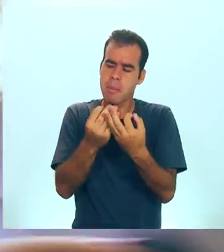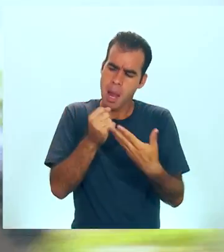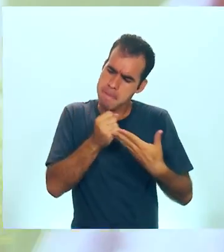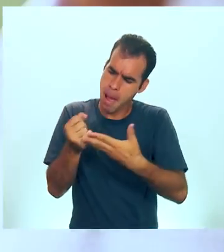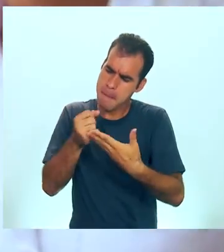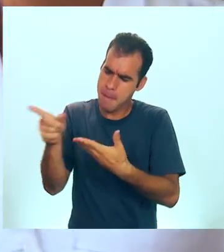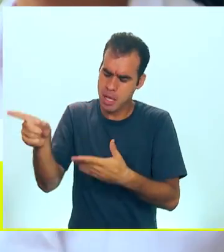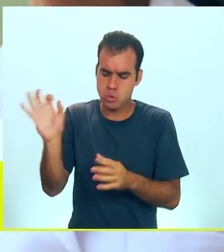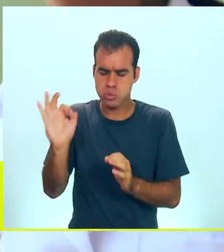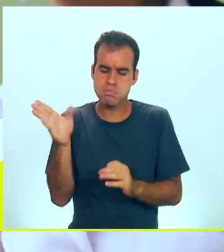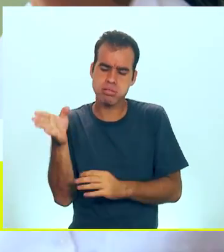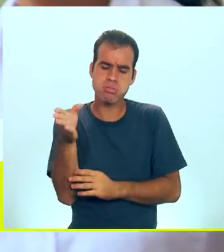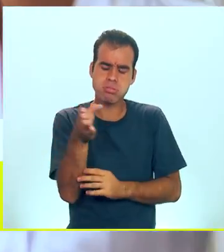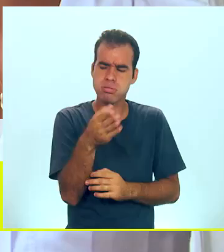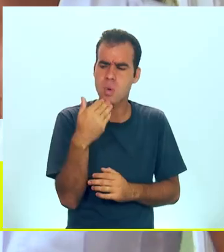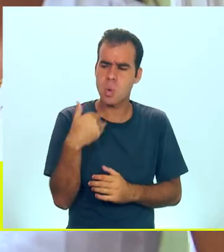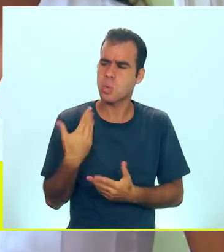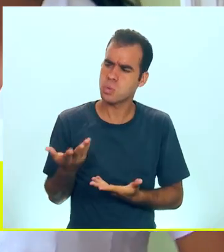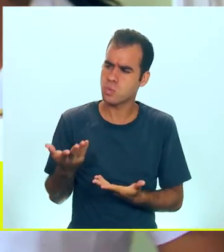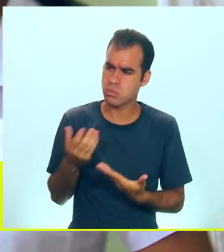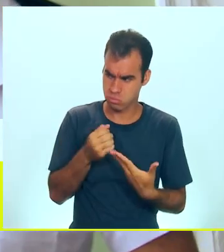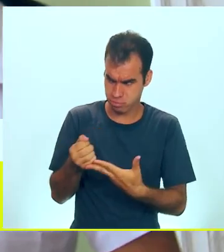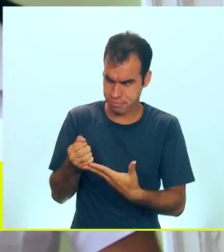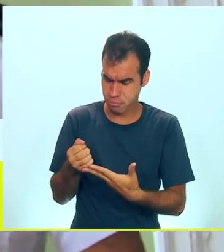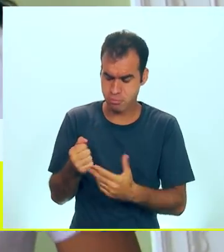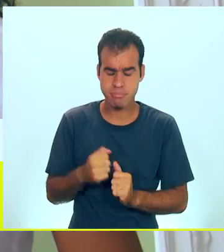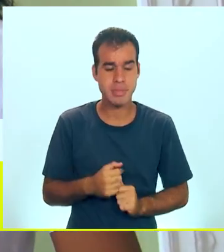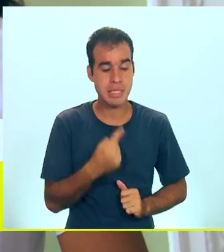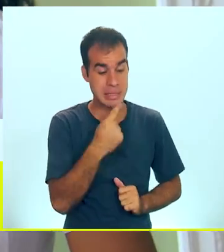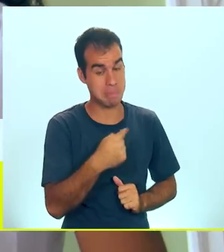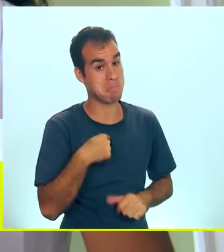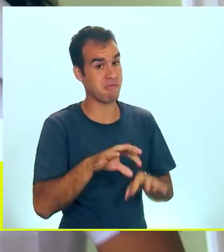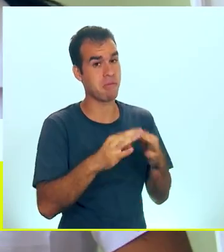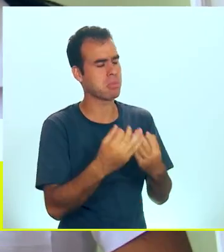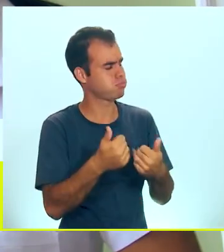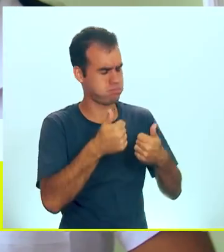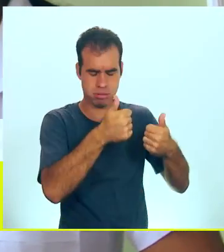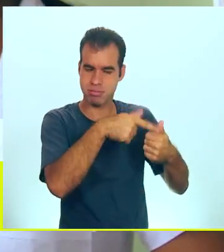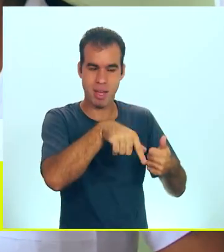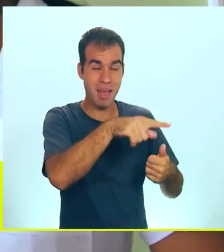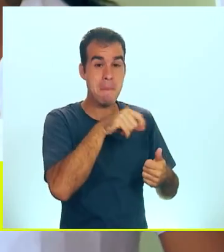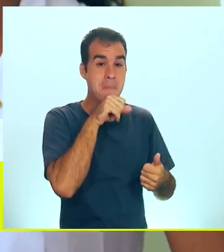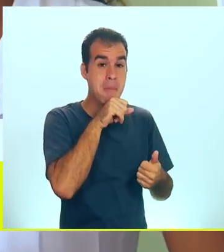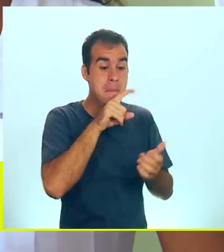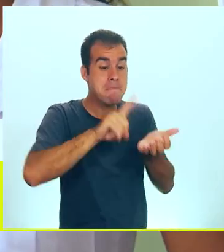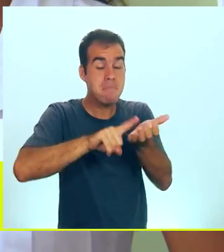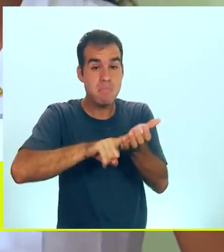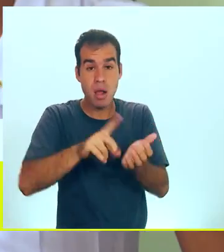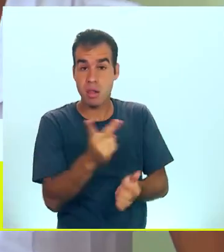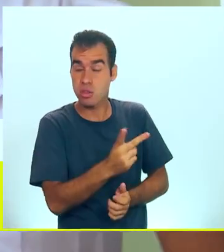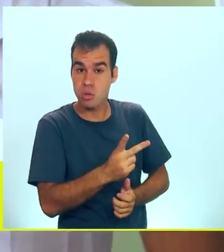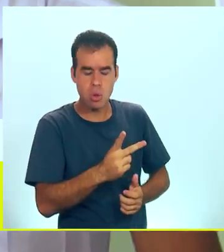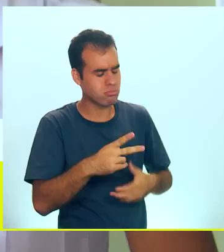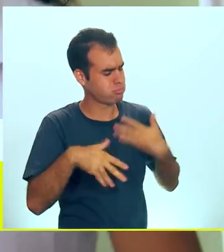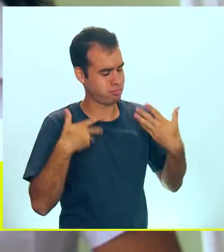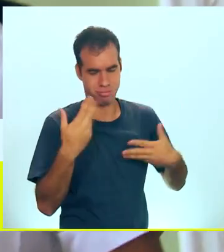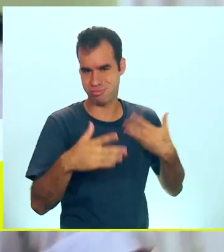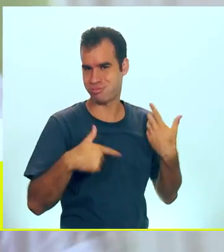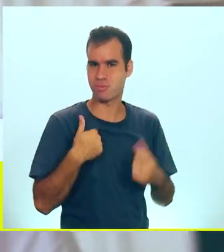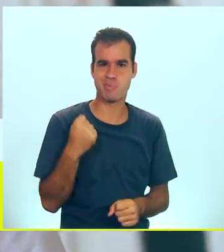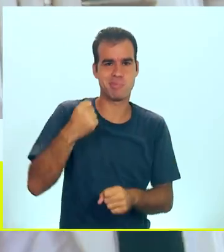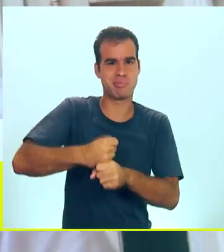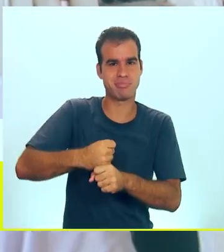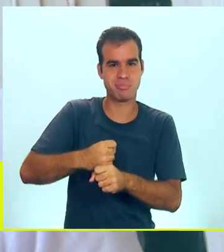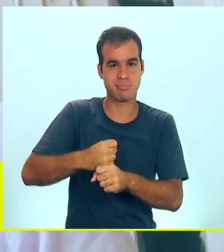Mi familia se lo tomó muy bien. Mi mamá está muy orgullosa de mí, al igual que mi papá. a todos los compañeros de trabajo